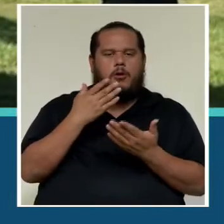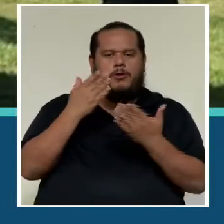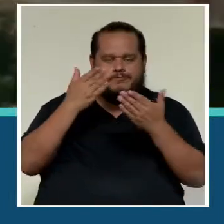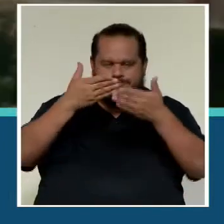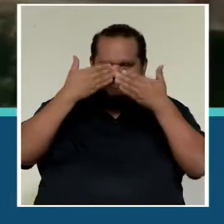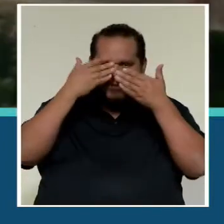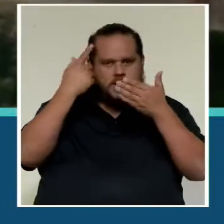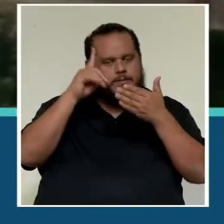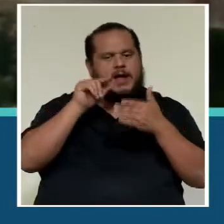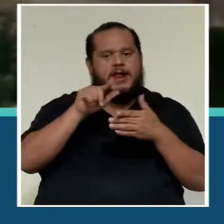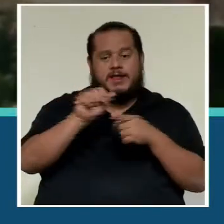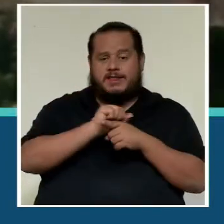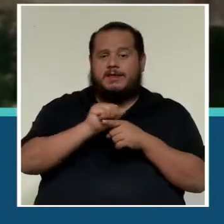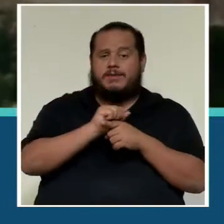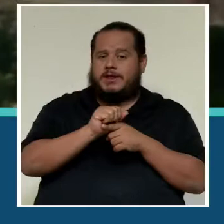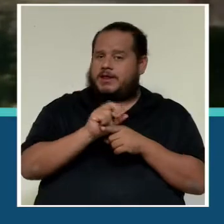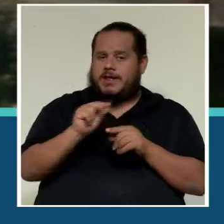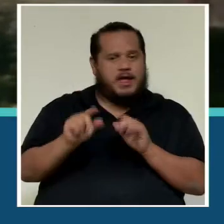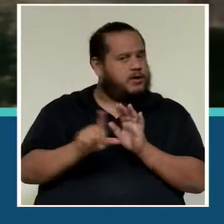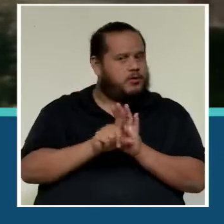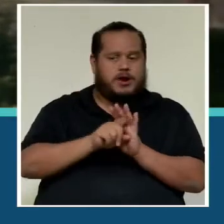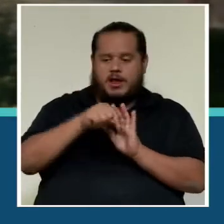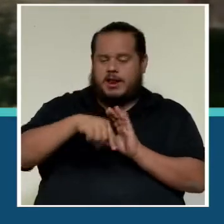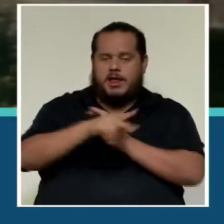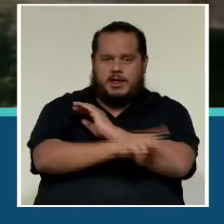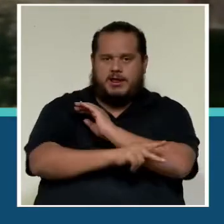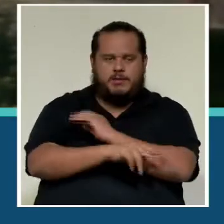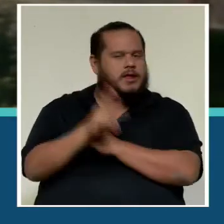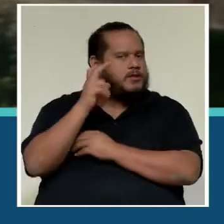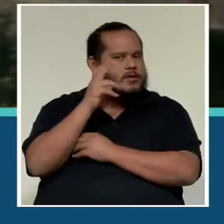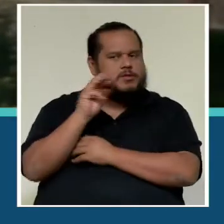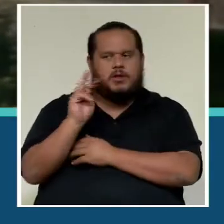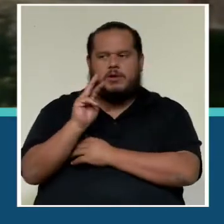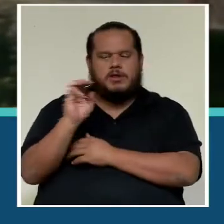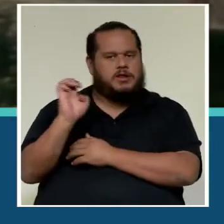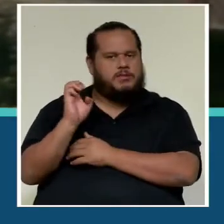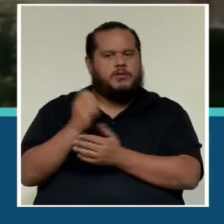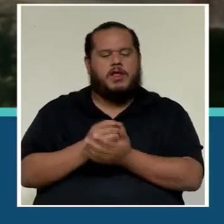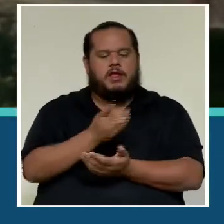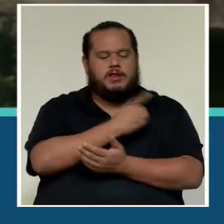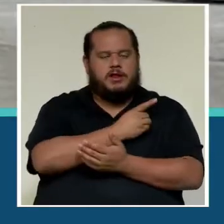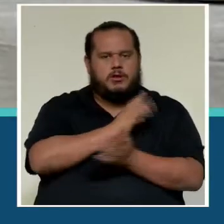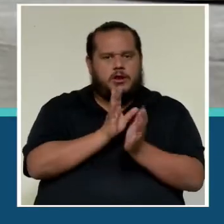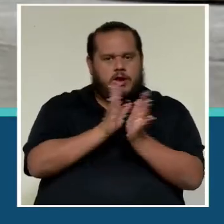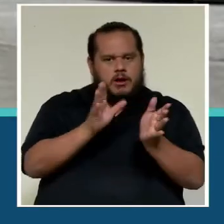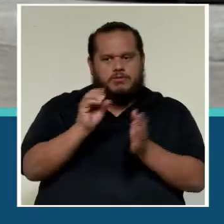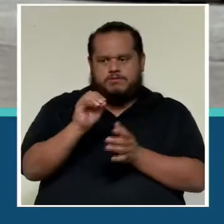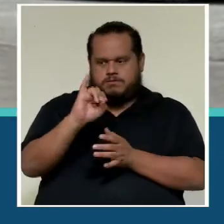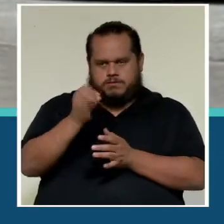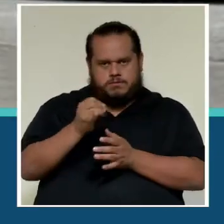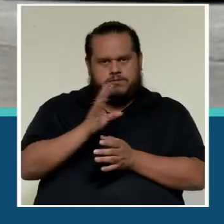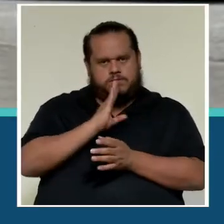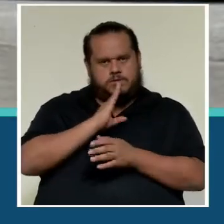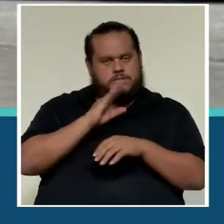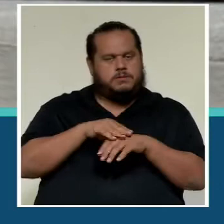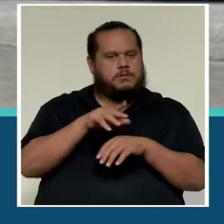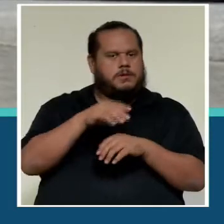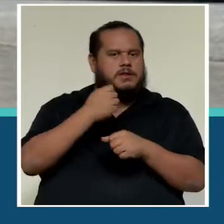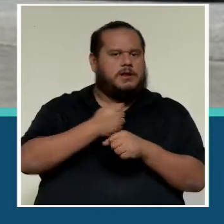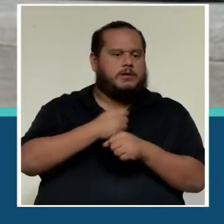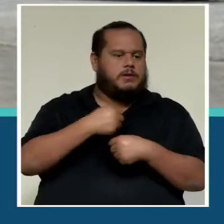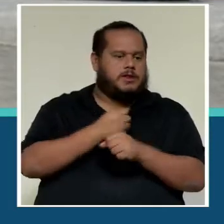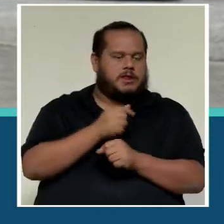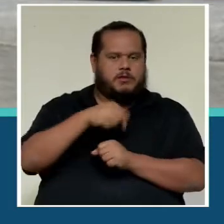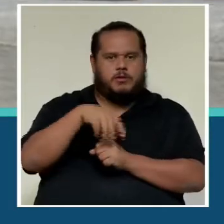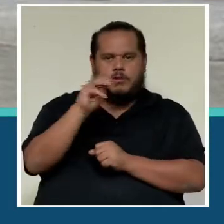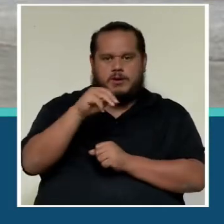ejercicio ilegal en nuestro país. Vamos a escuchar a don Walter Espinosa, director general del OIJ, refiriéndose al trabajo realizado